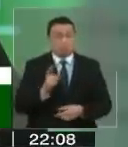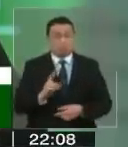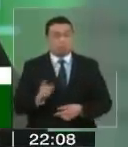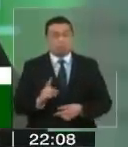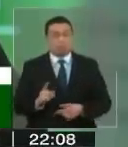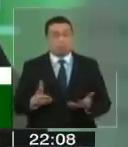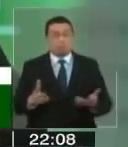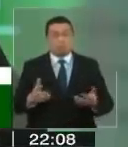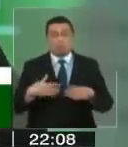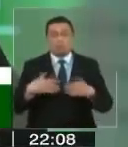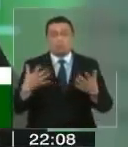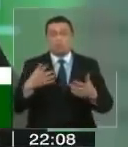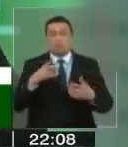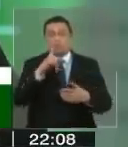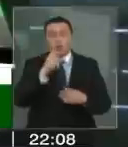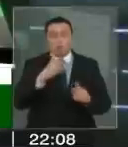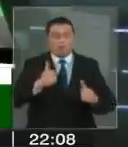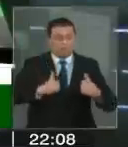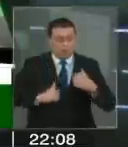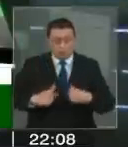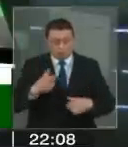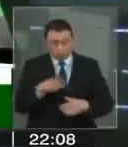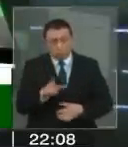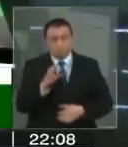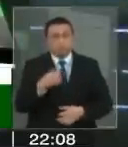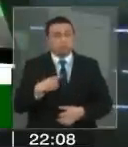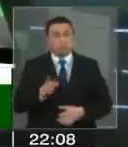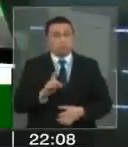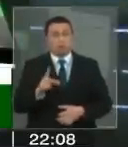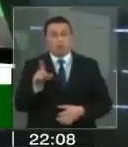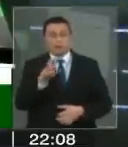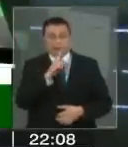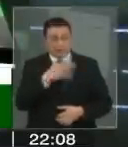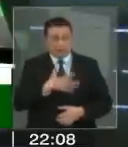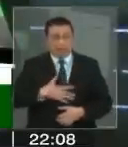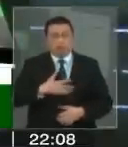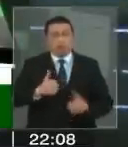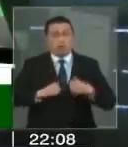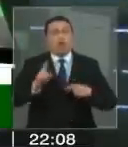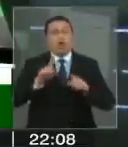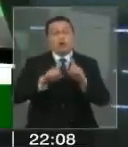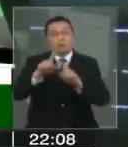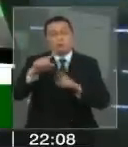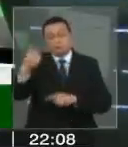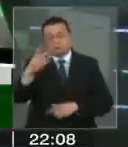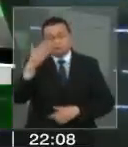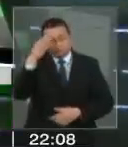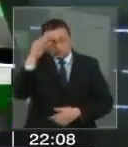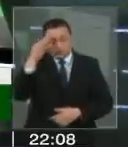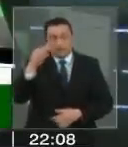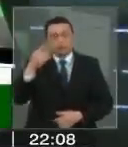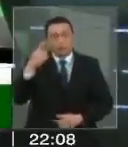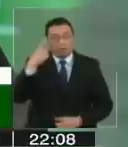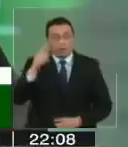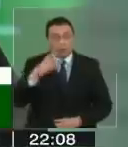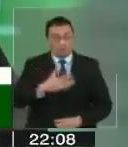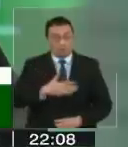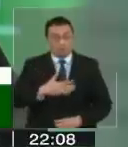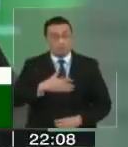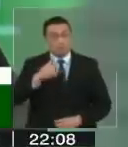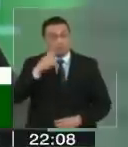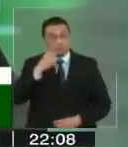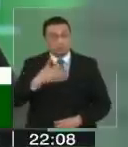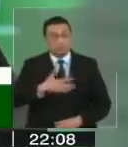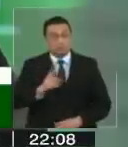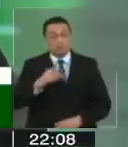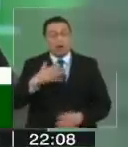Mucha gente pregunta si estuviera súper sufrida. Yo no sentí ese duelo. Yo entiendo las otras familias que lo pueden tener. Pero mi amor